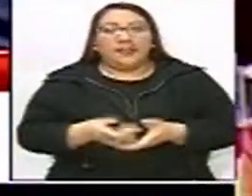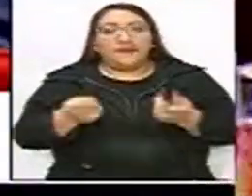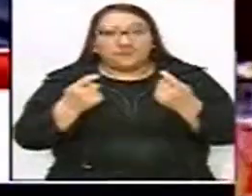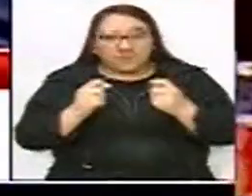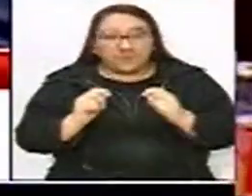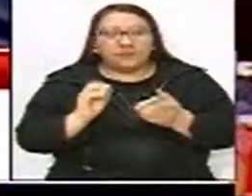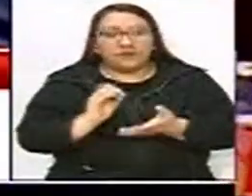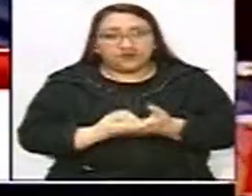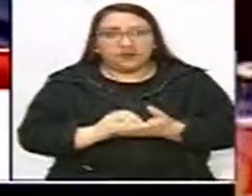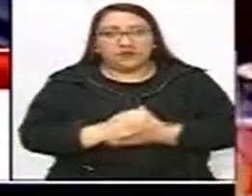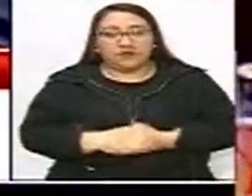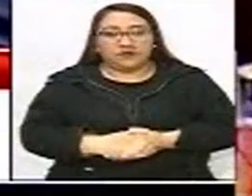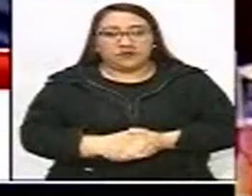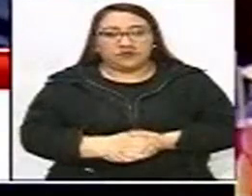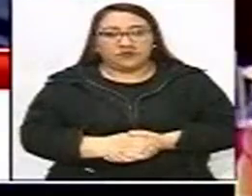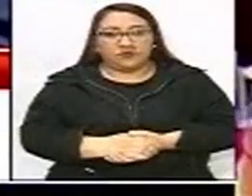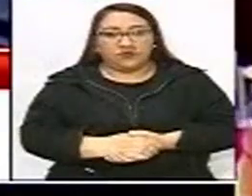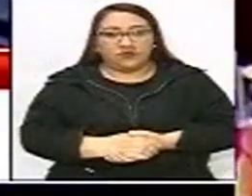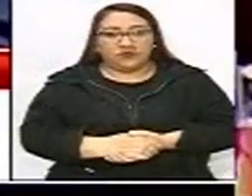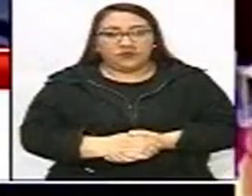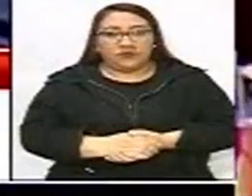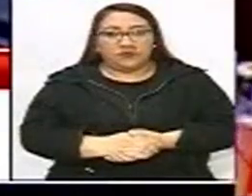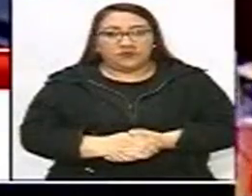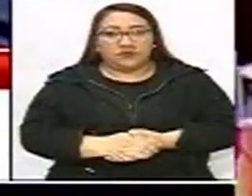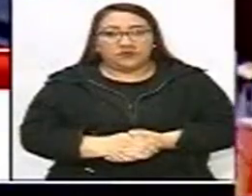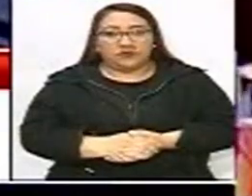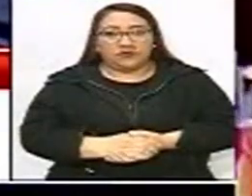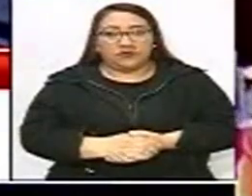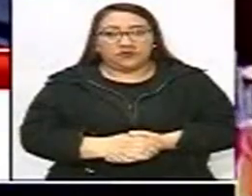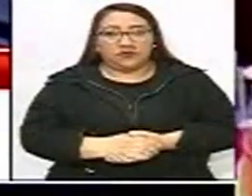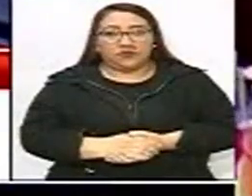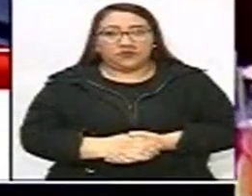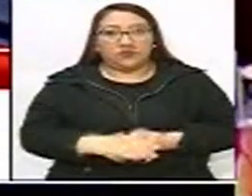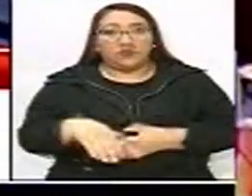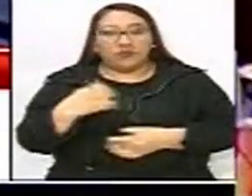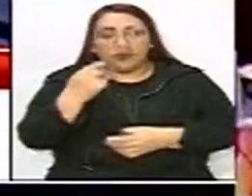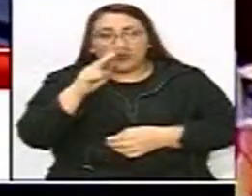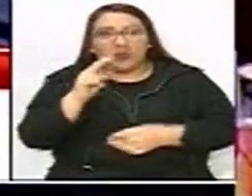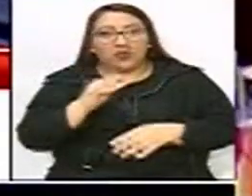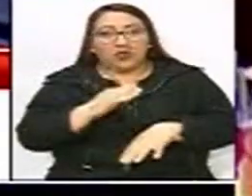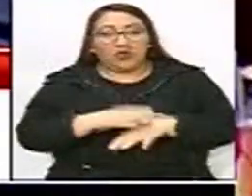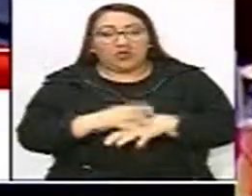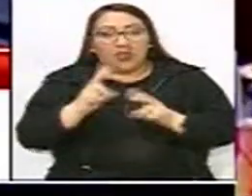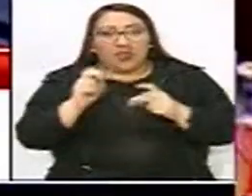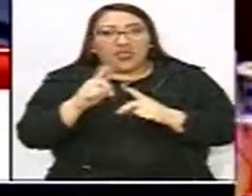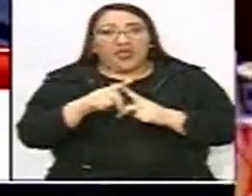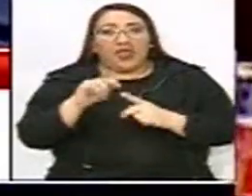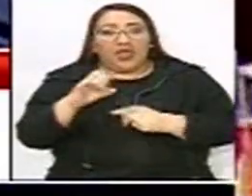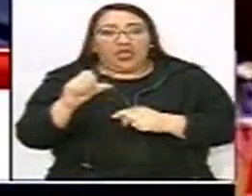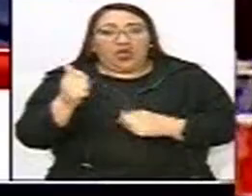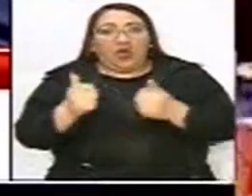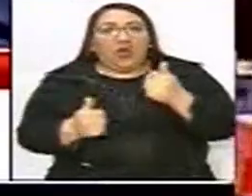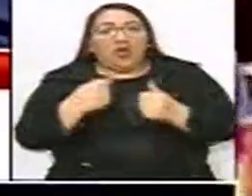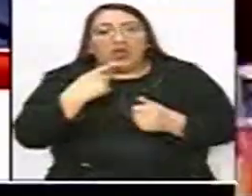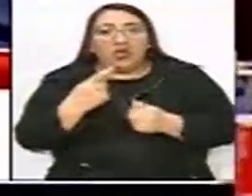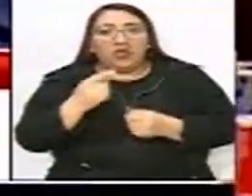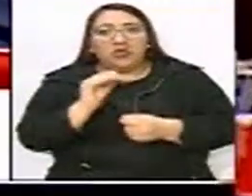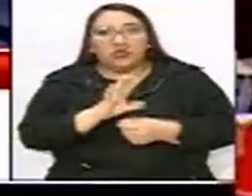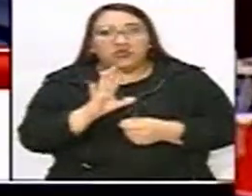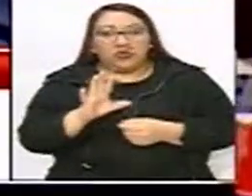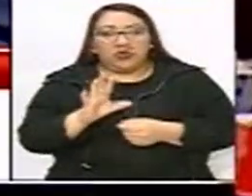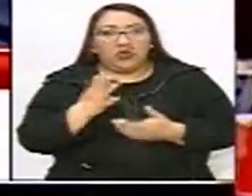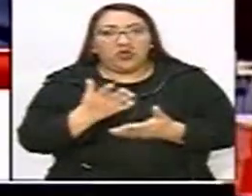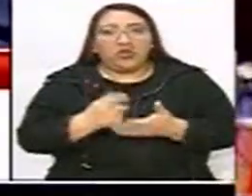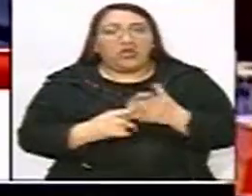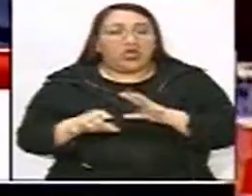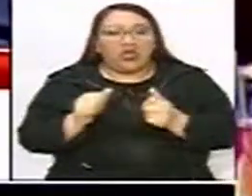muchísimo mayor detalle y que pueden solventar desde un punto de vista técnico cuáles son las